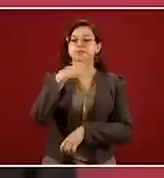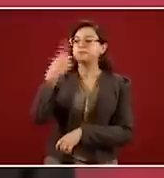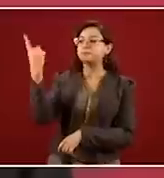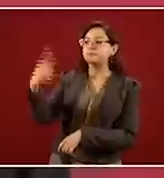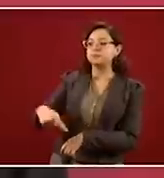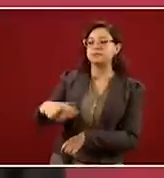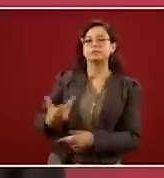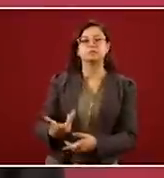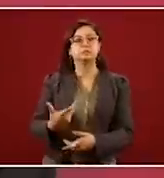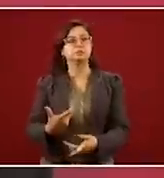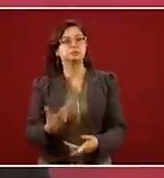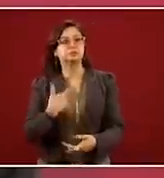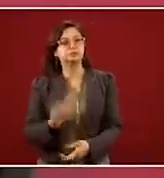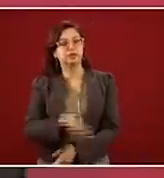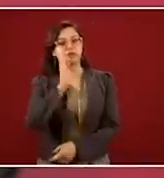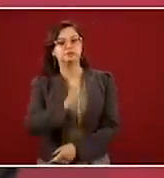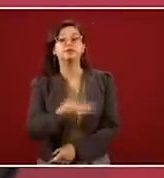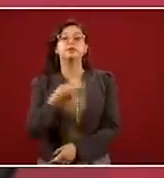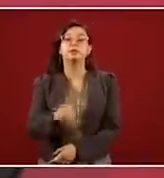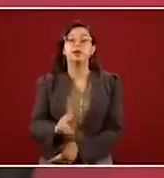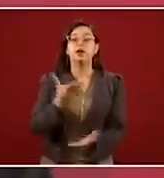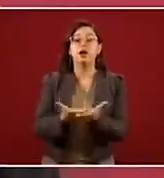Nosotros, sin